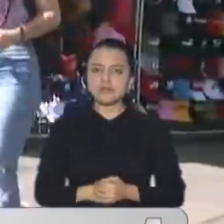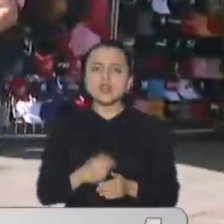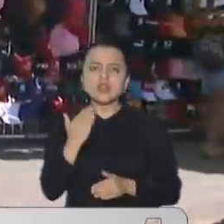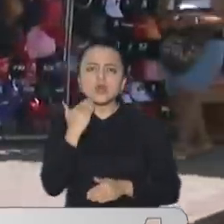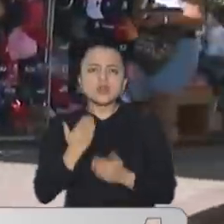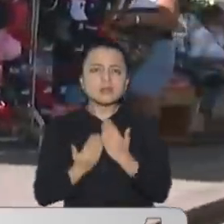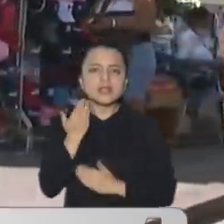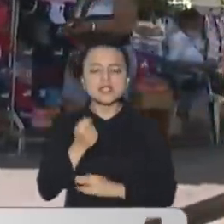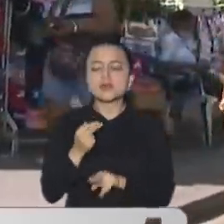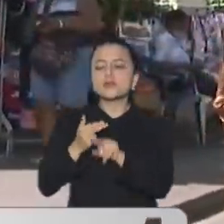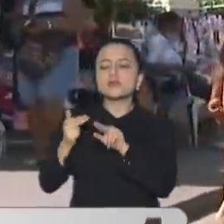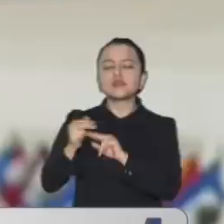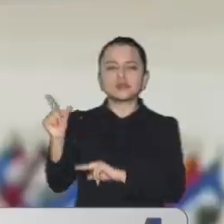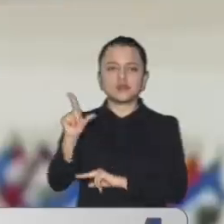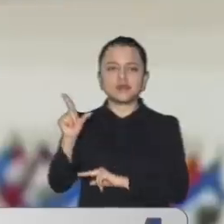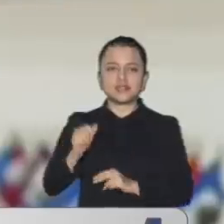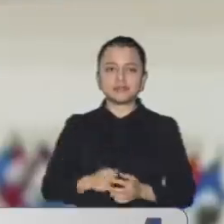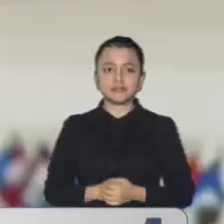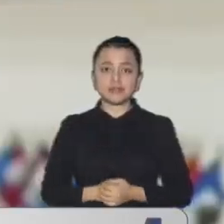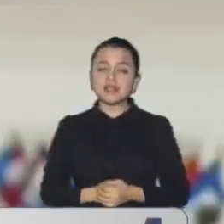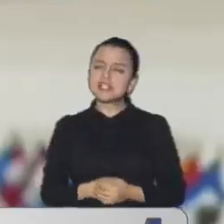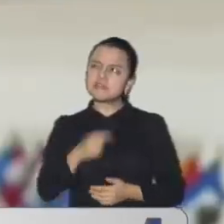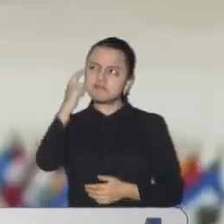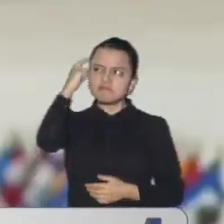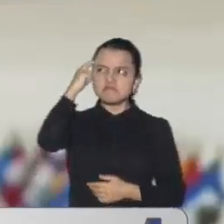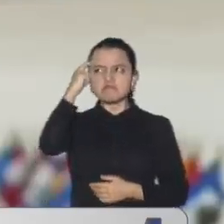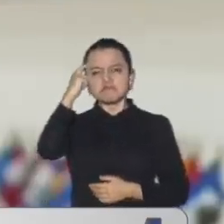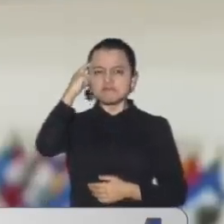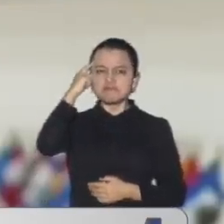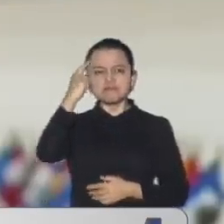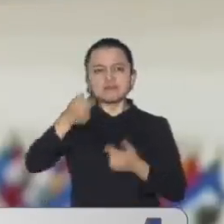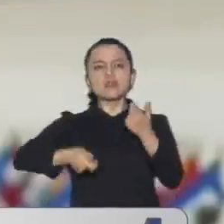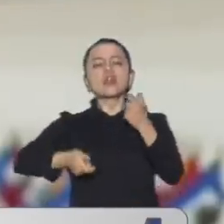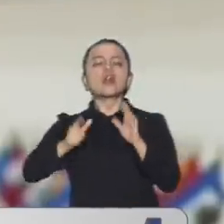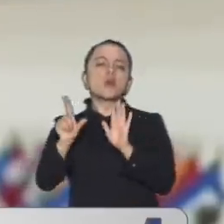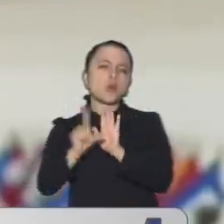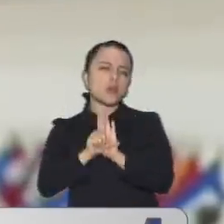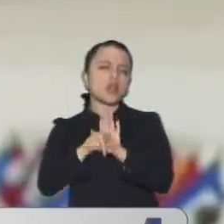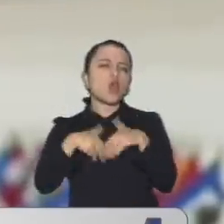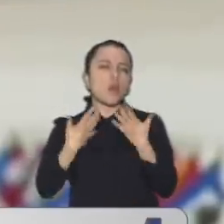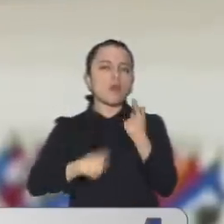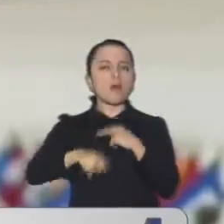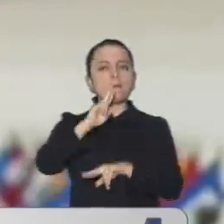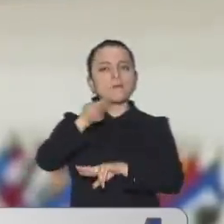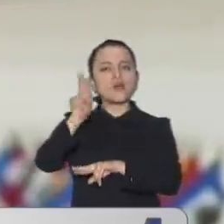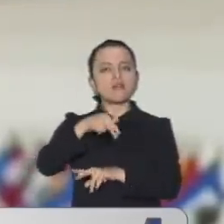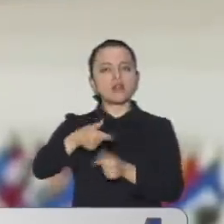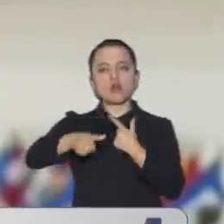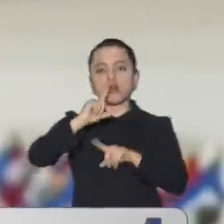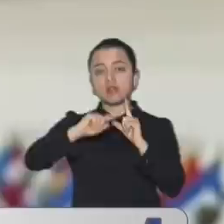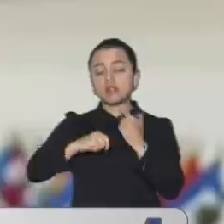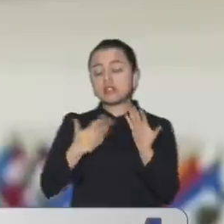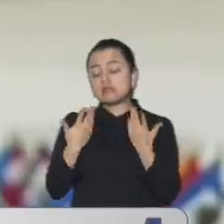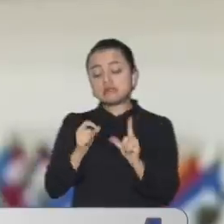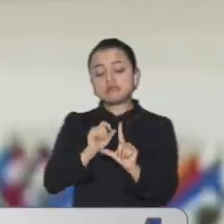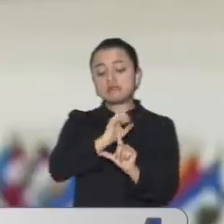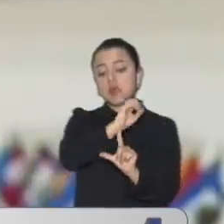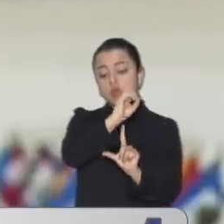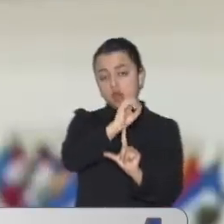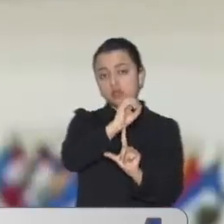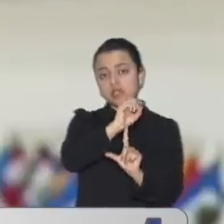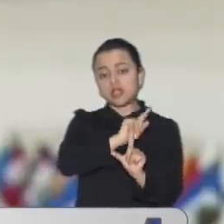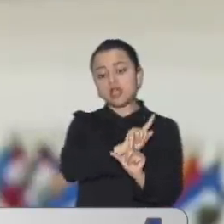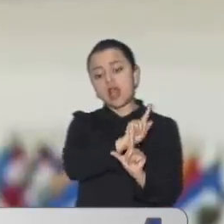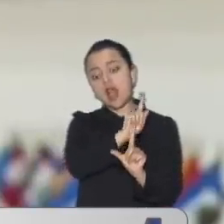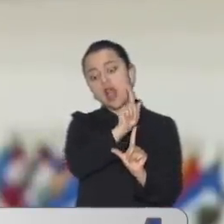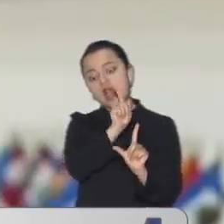lunes. Pensamos decretar una ley seca a partir de las 12 de la noche hasta las 10